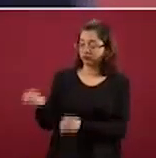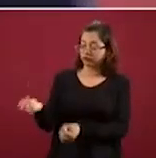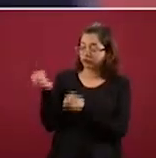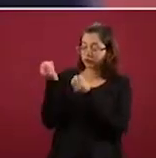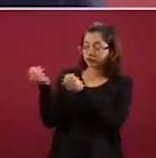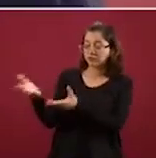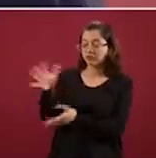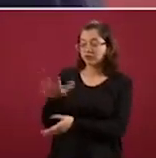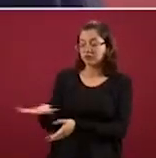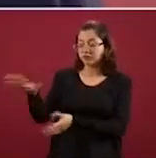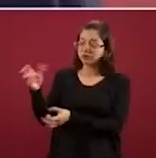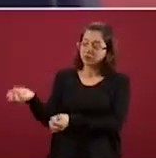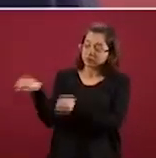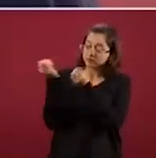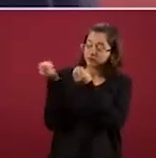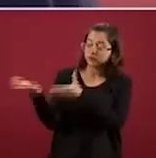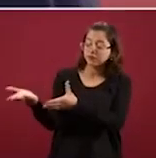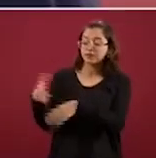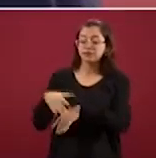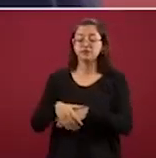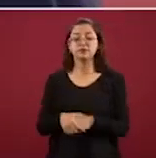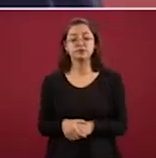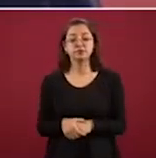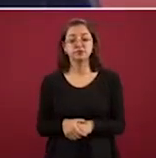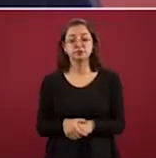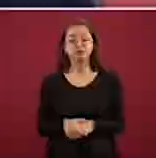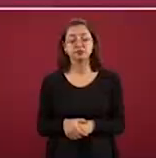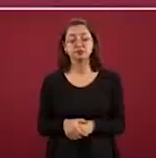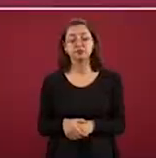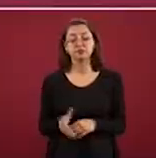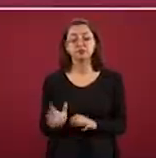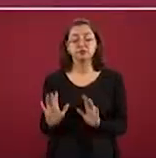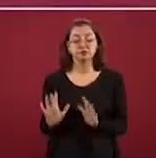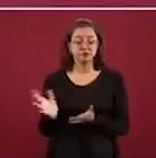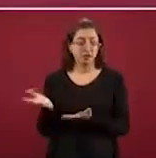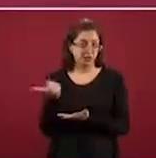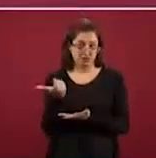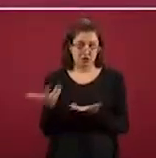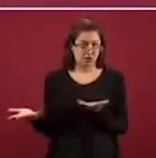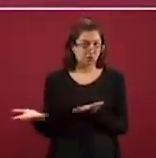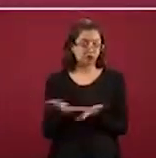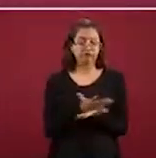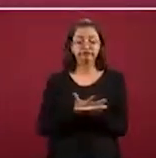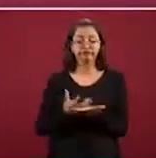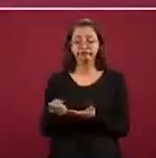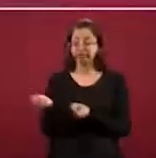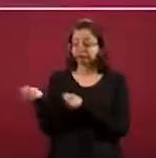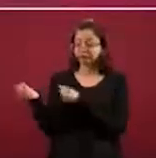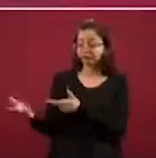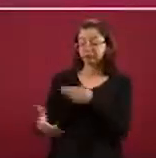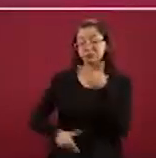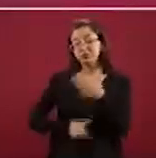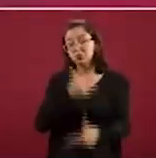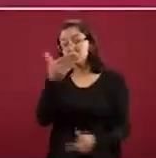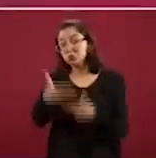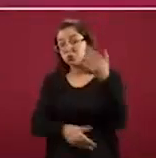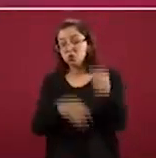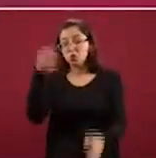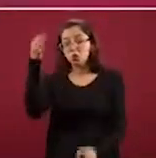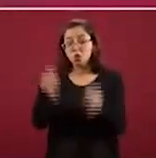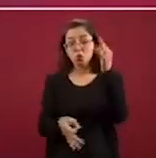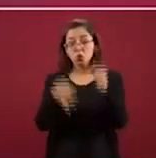al pueblo lo que se obtiene y si termine el juicio